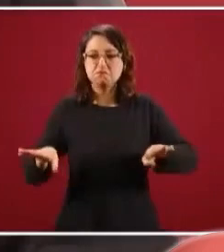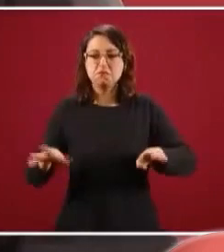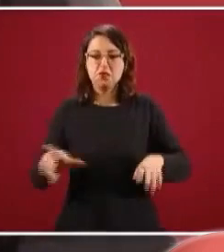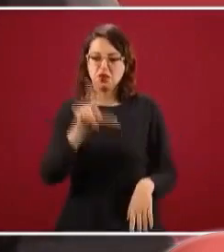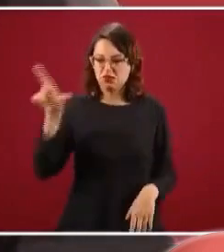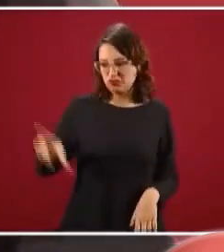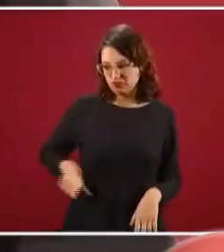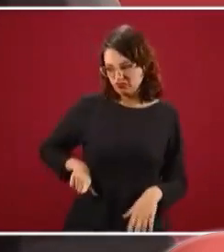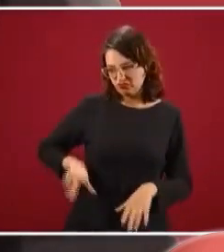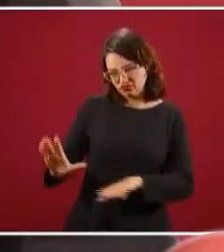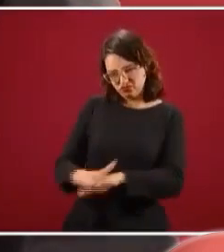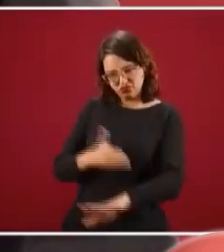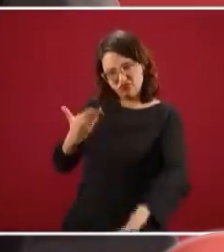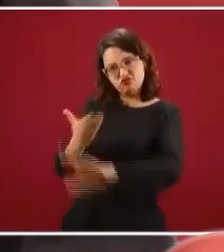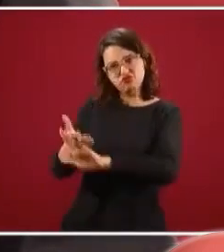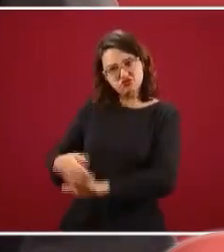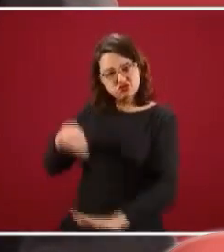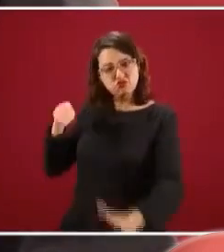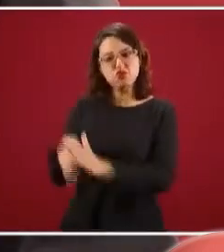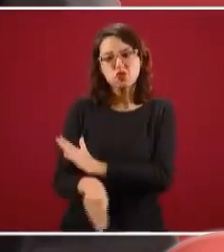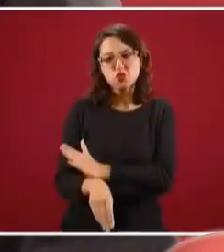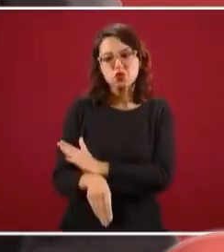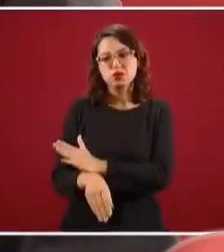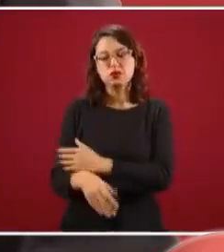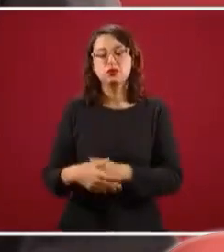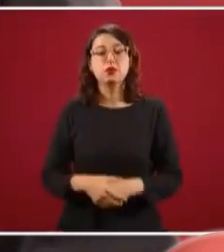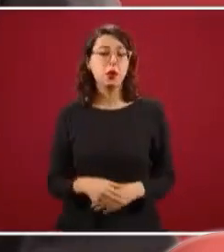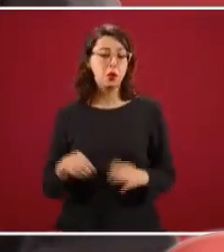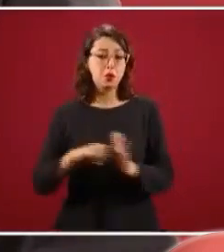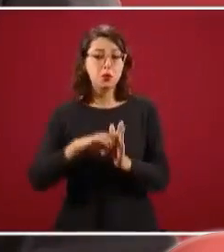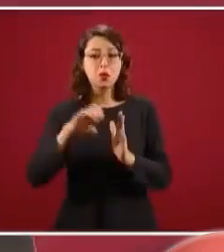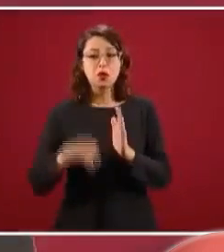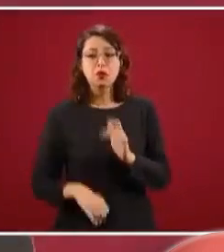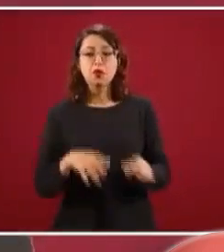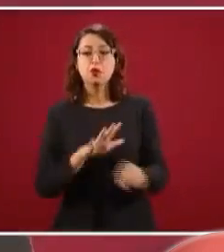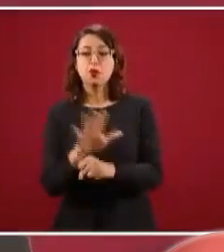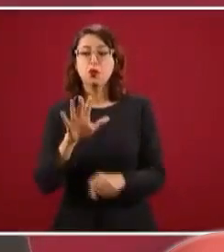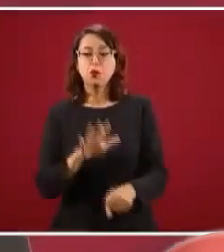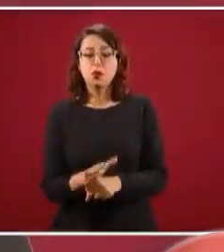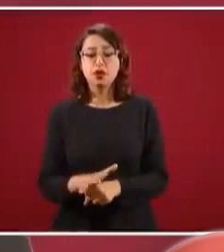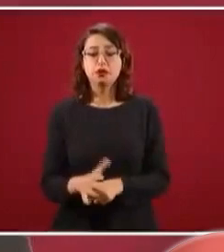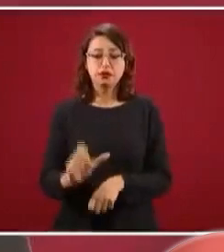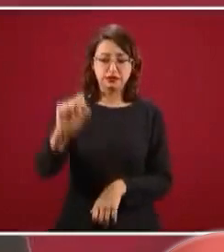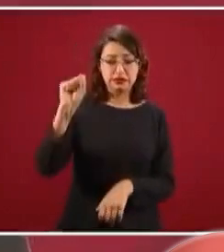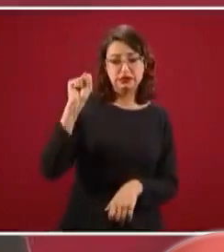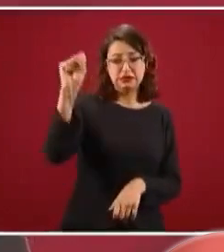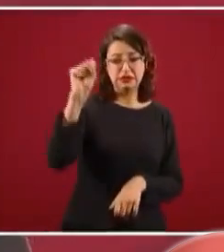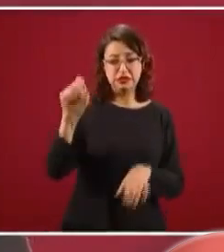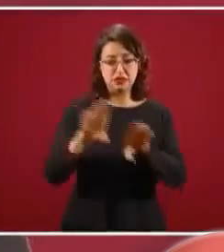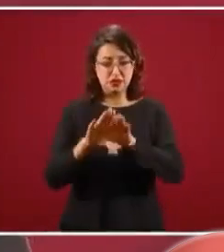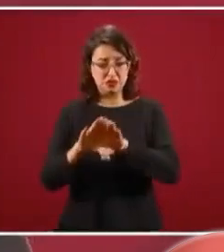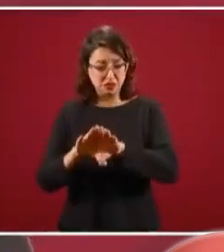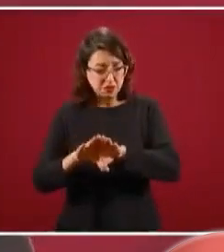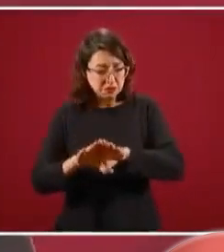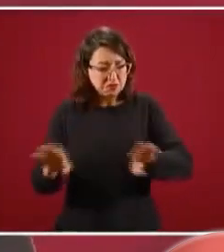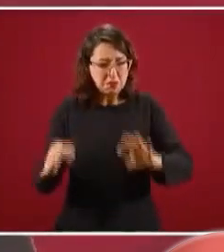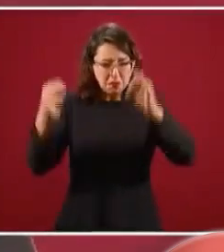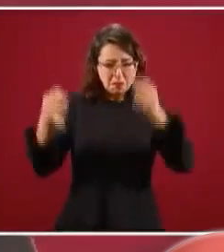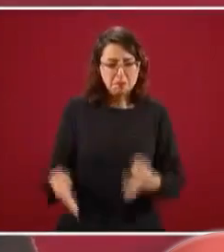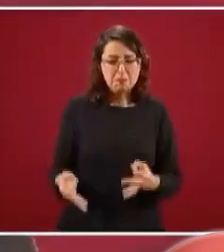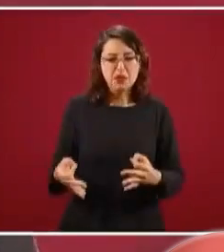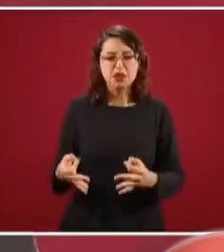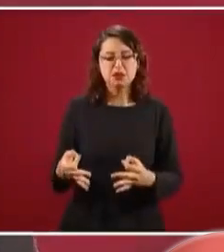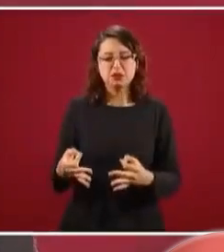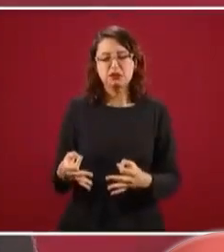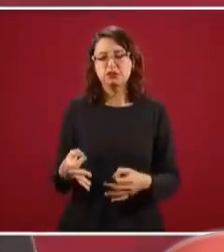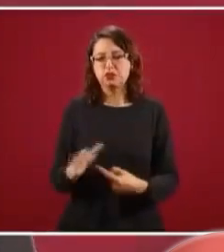destruyeron. Un caso de democracia sindical en México,